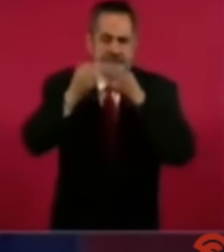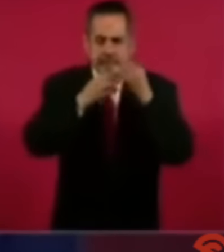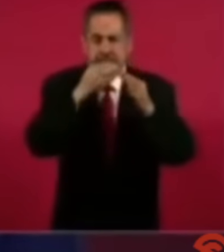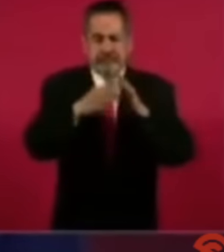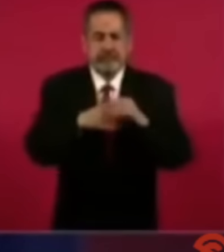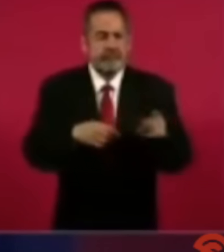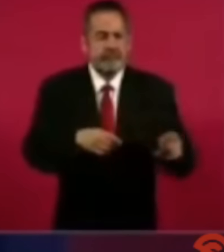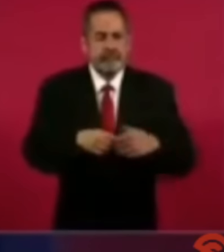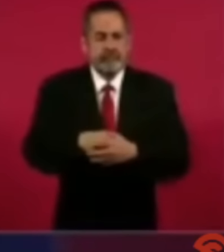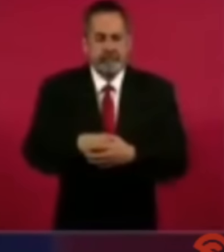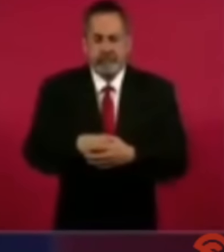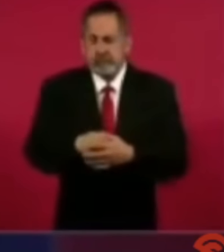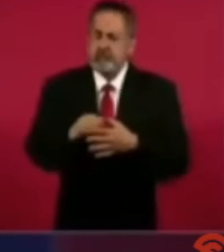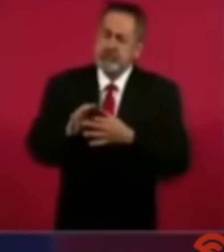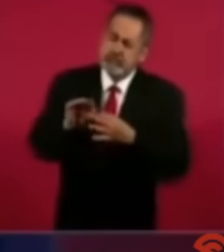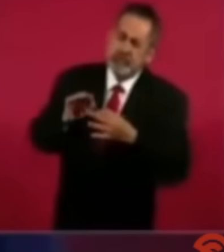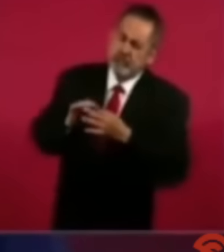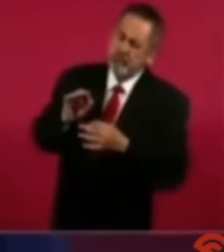trató de justificar